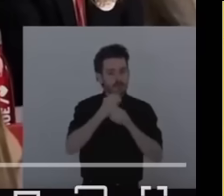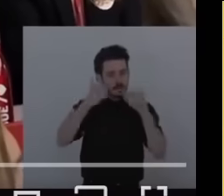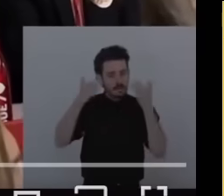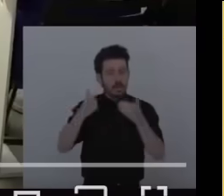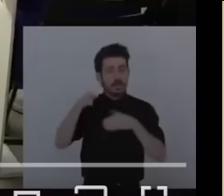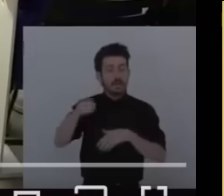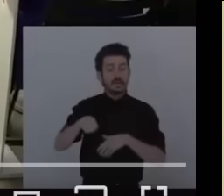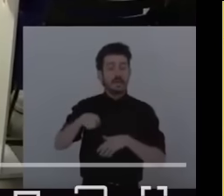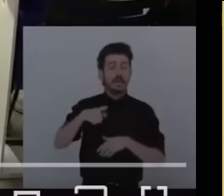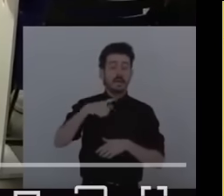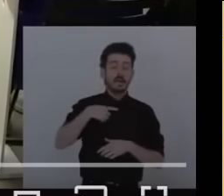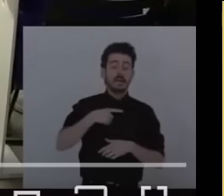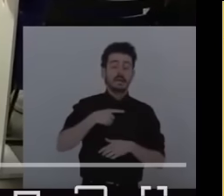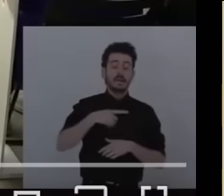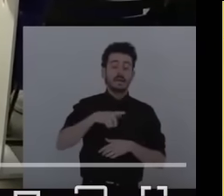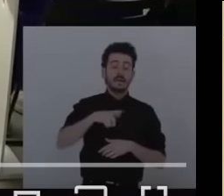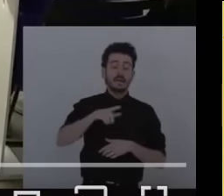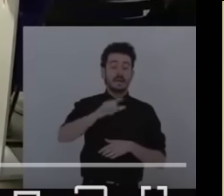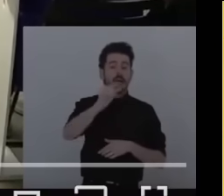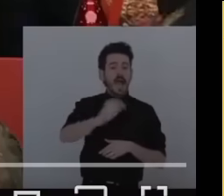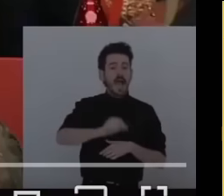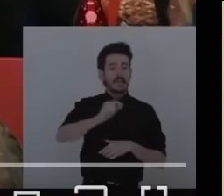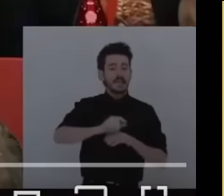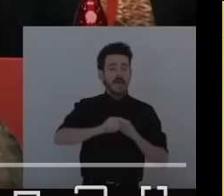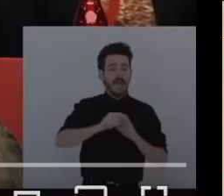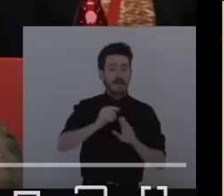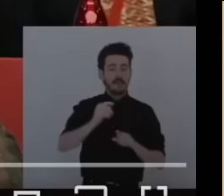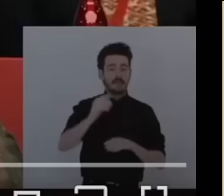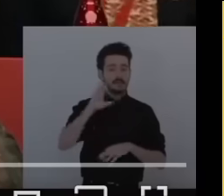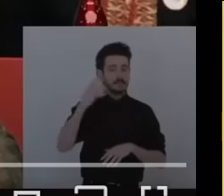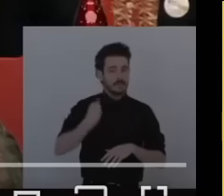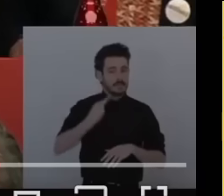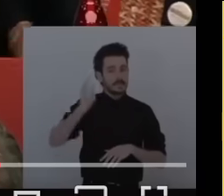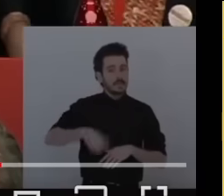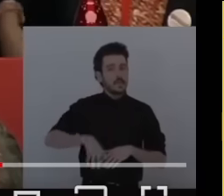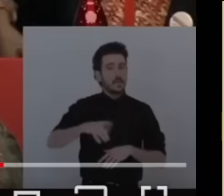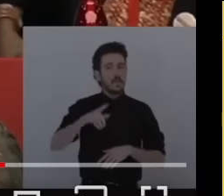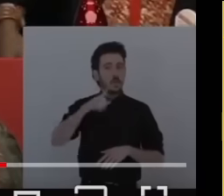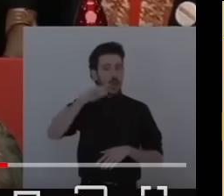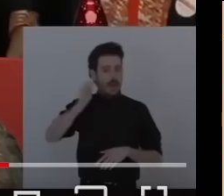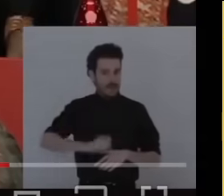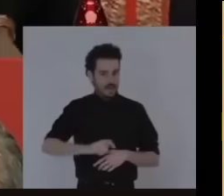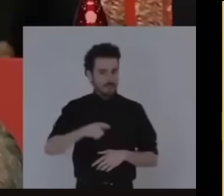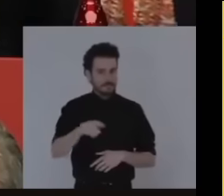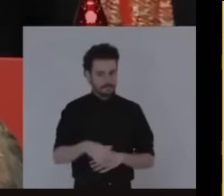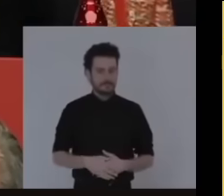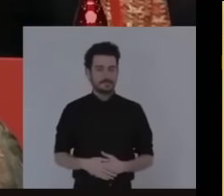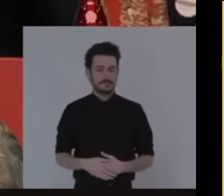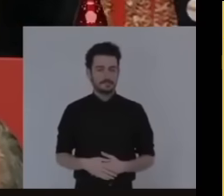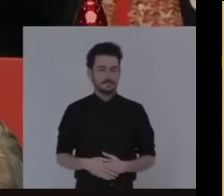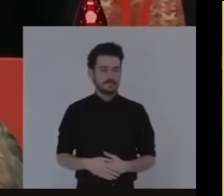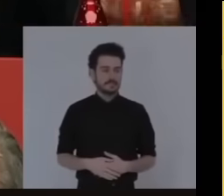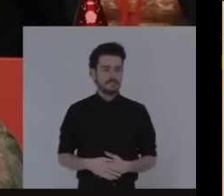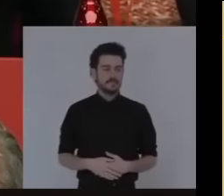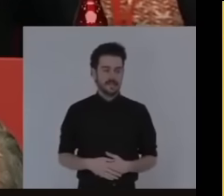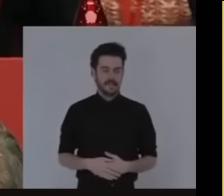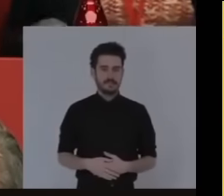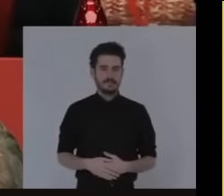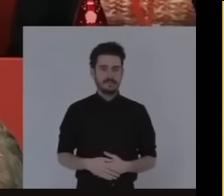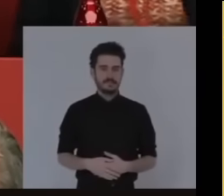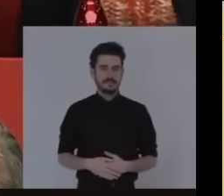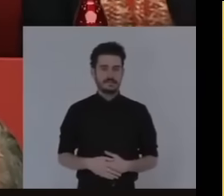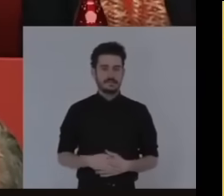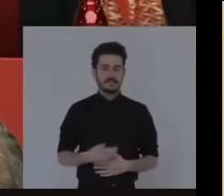eso te necesitamos. Necesitamos el mejor líder, al presidente más